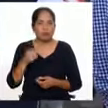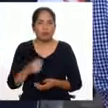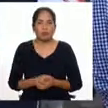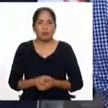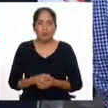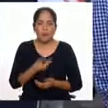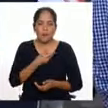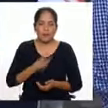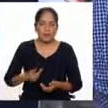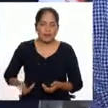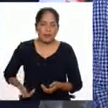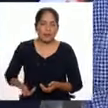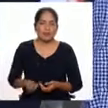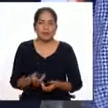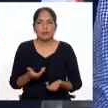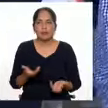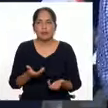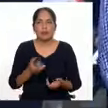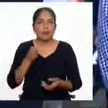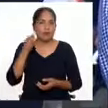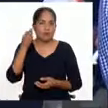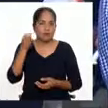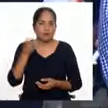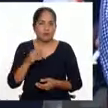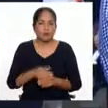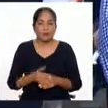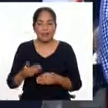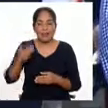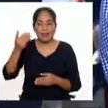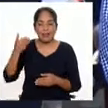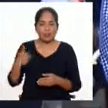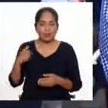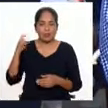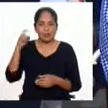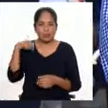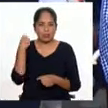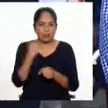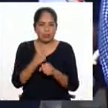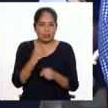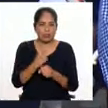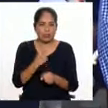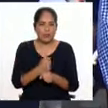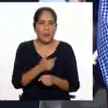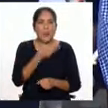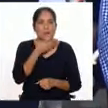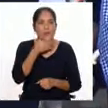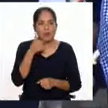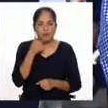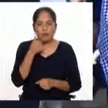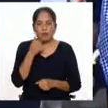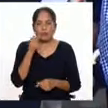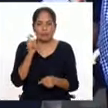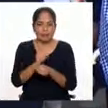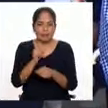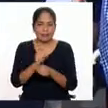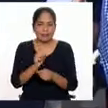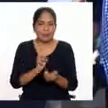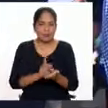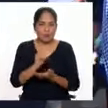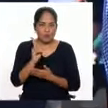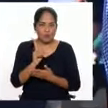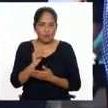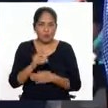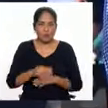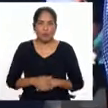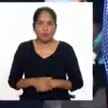un presidente, una presidenta. Tenemos que trabajar también por una mejor calidad en la educación y